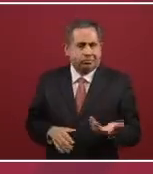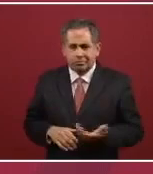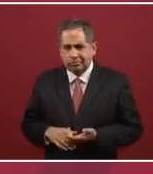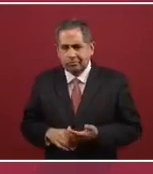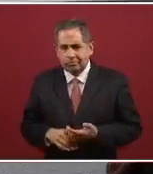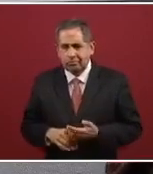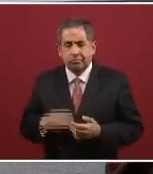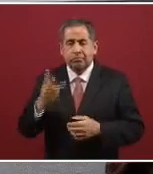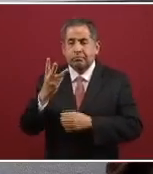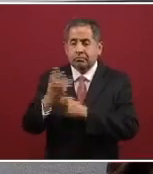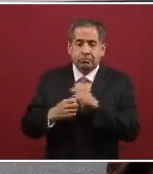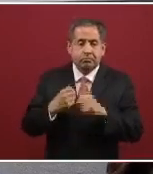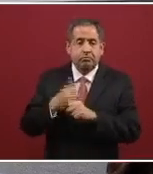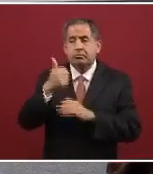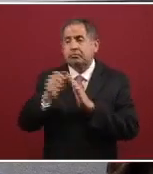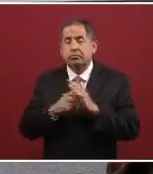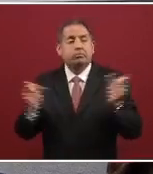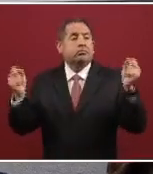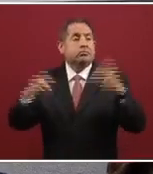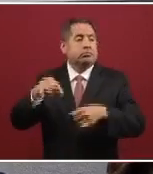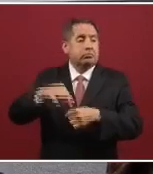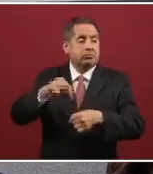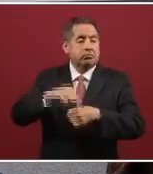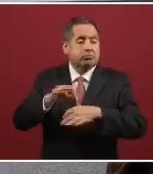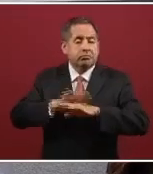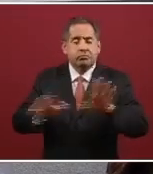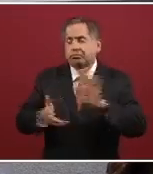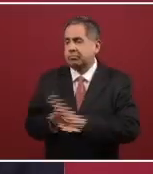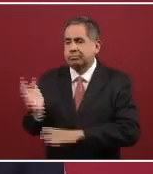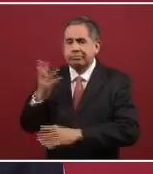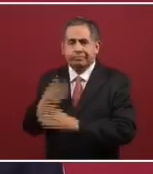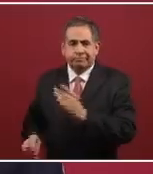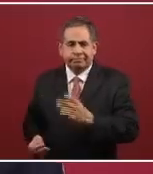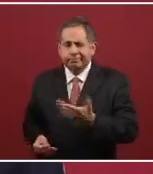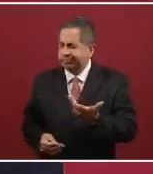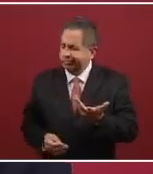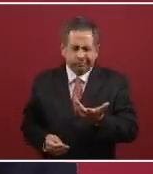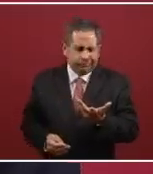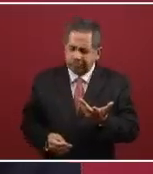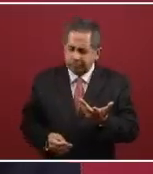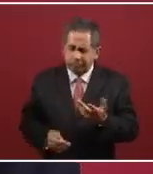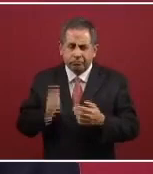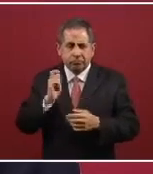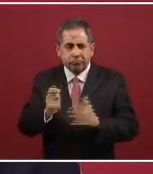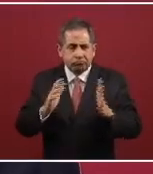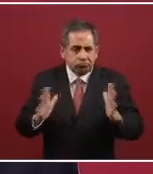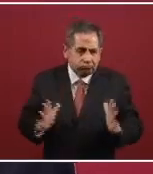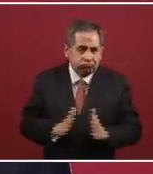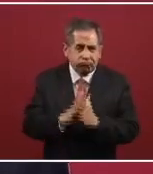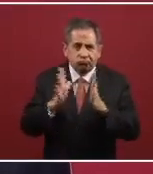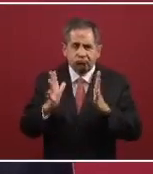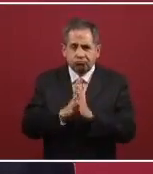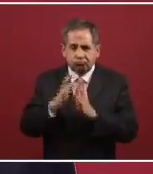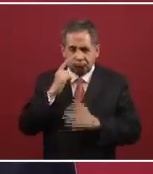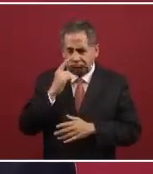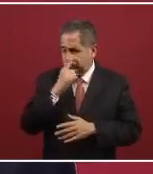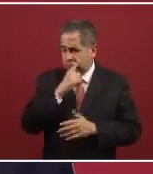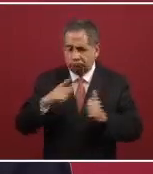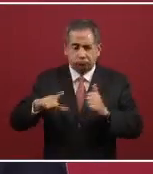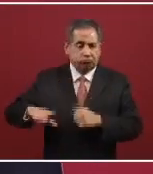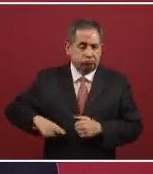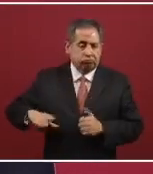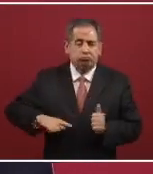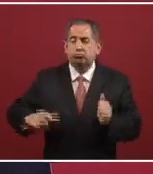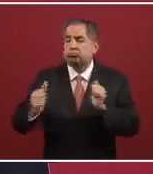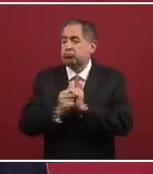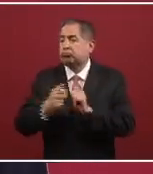cada 3, cada 6 años nos vemos. No, es democracia, gobierno del pueblo, para el